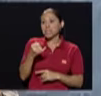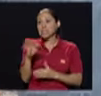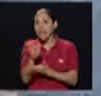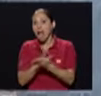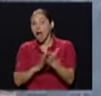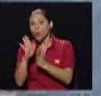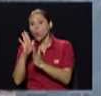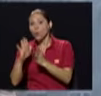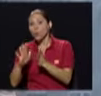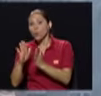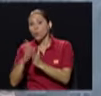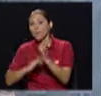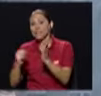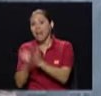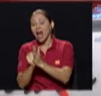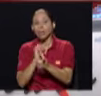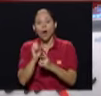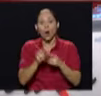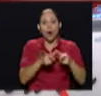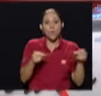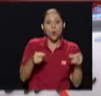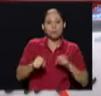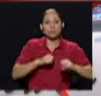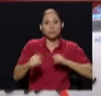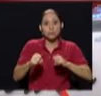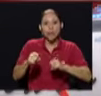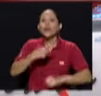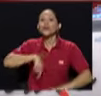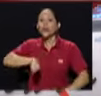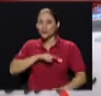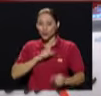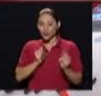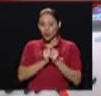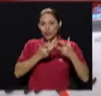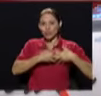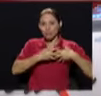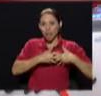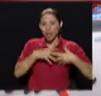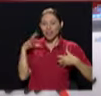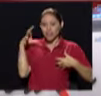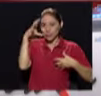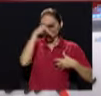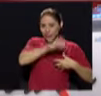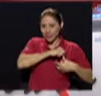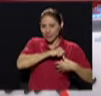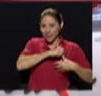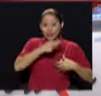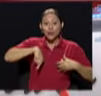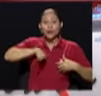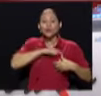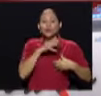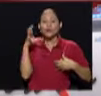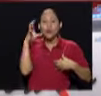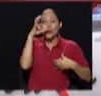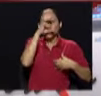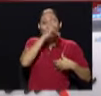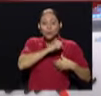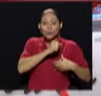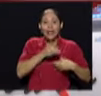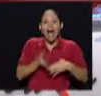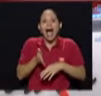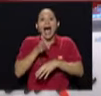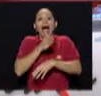Japón, en Nueva Zelanda. Nosotros lo localizamos y lo reportamos inclusive mucho antes que el